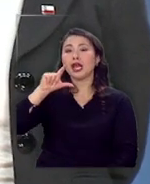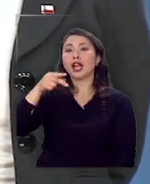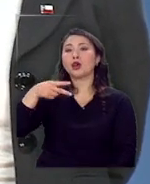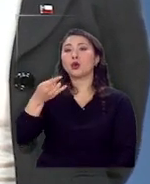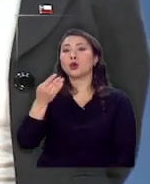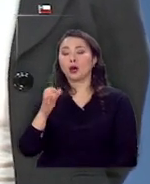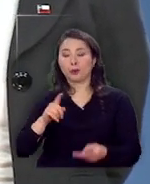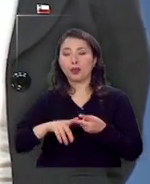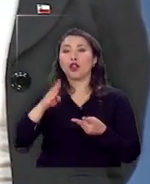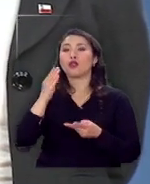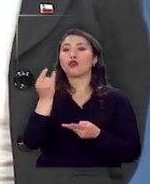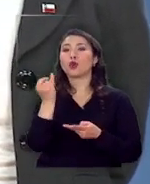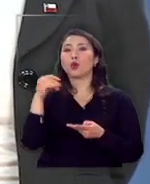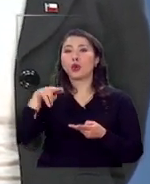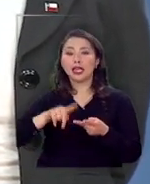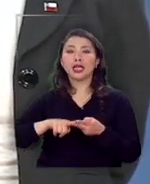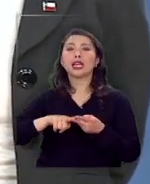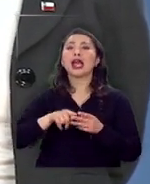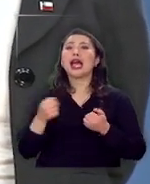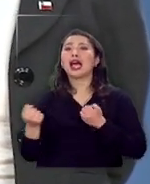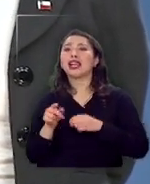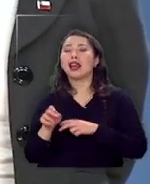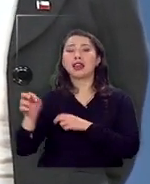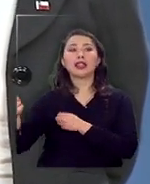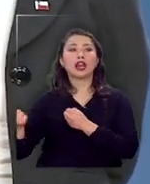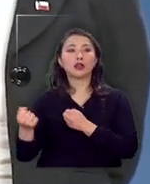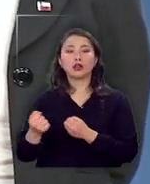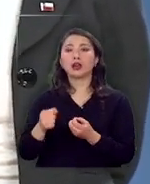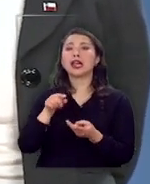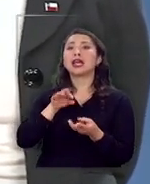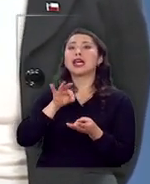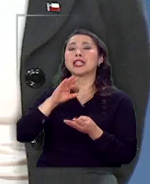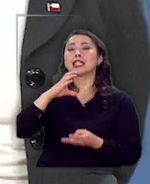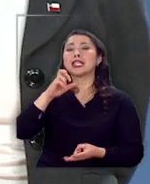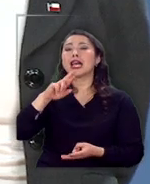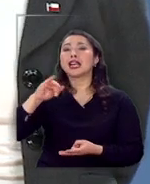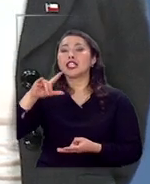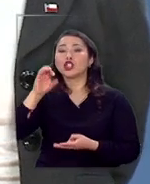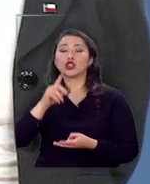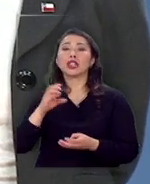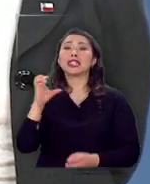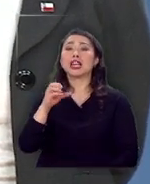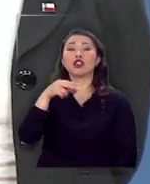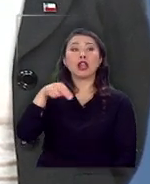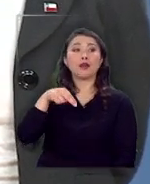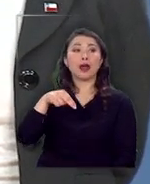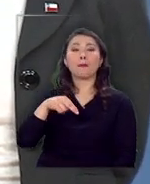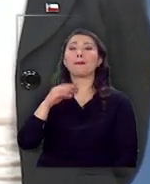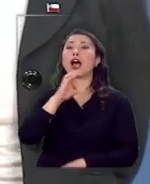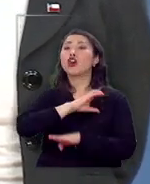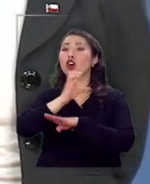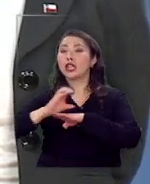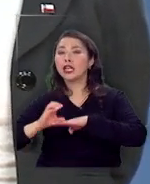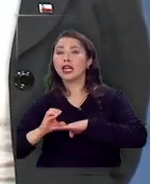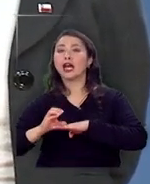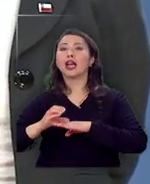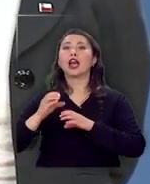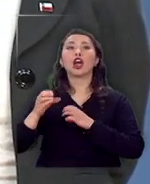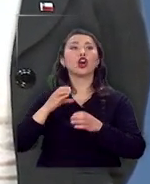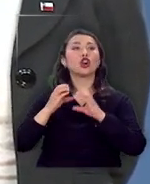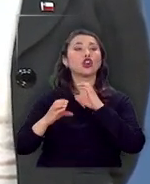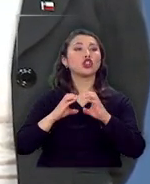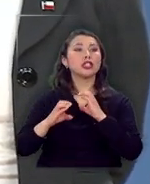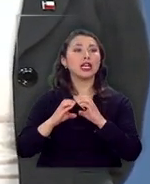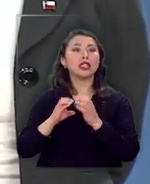wind calera de tango cerrillos cerro navia colina conchalí